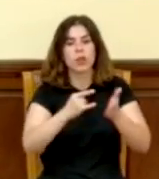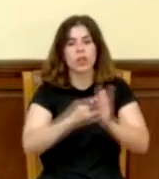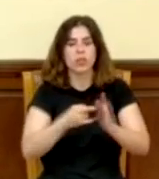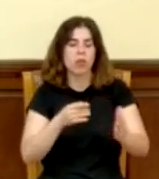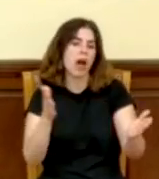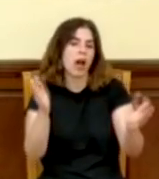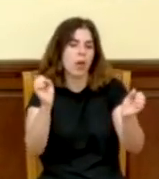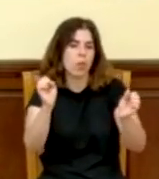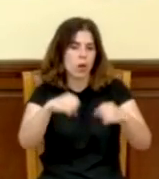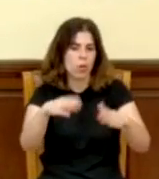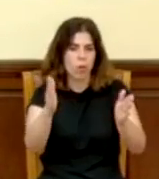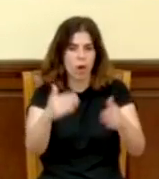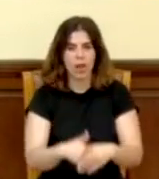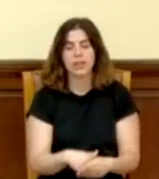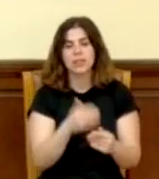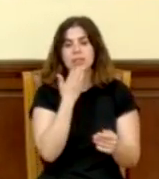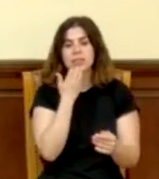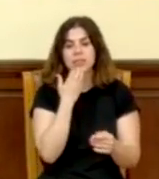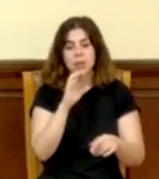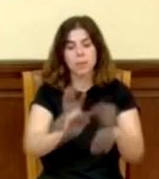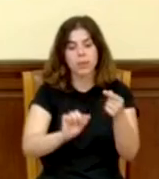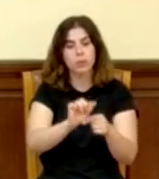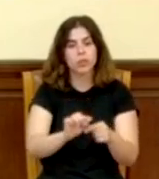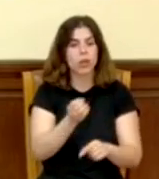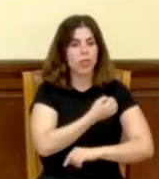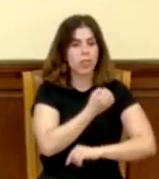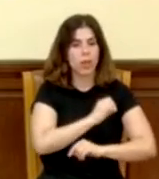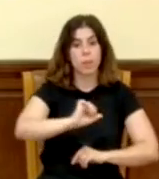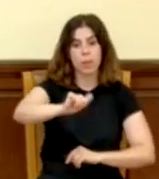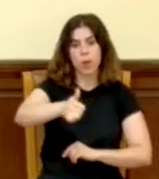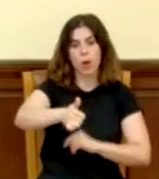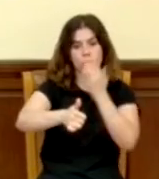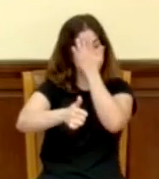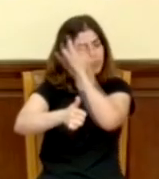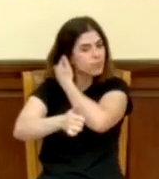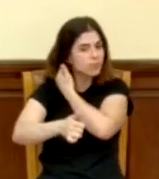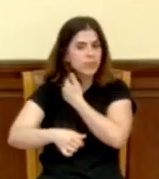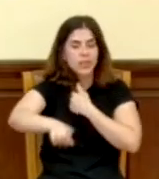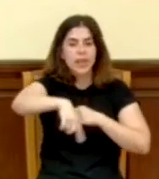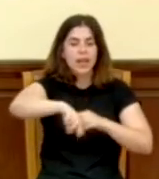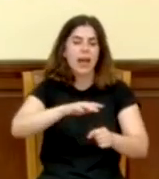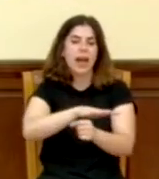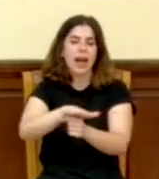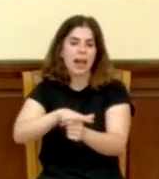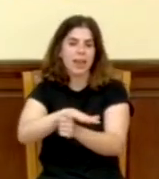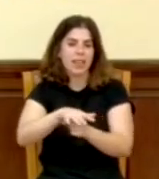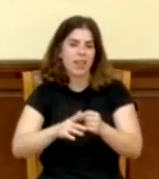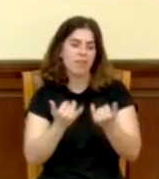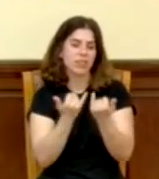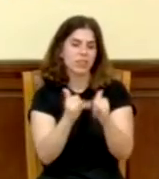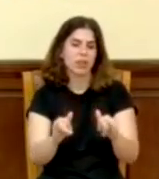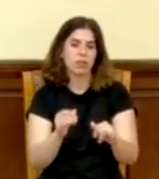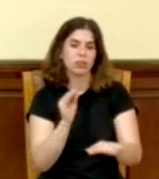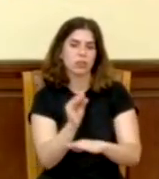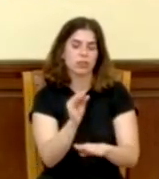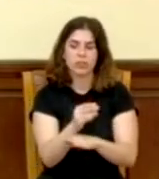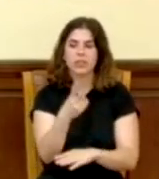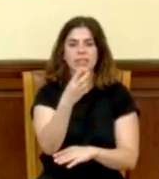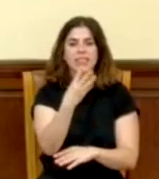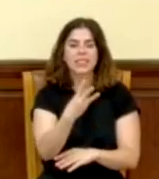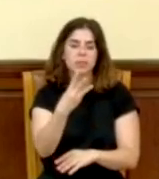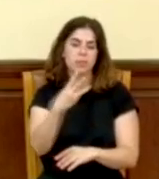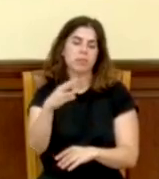este sentido, si en el presupuesto que aprobaron ustedes en diciembre ya presentaban en el área de festejos una inversión de más de 3 millones de euros,